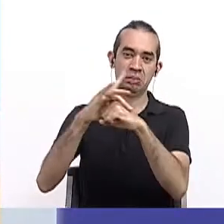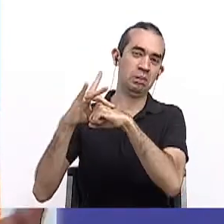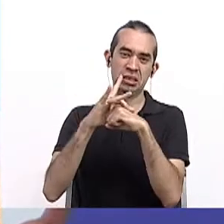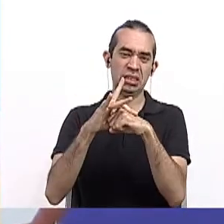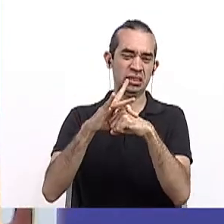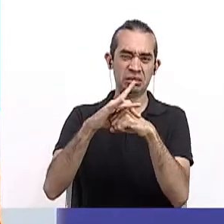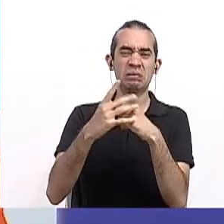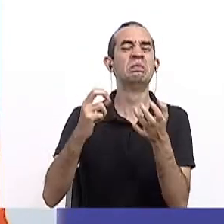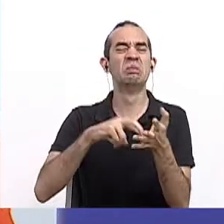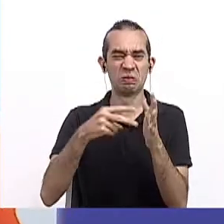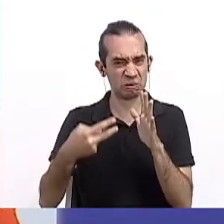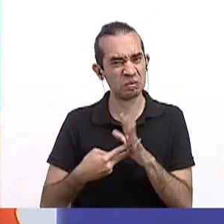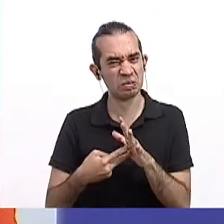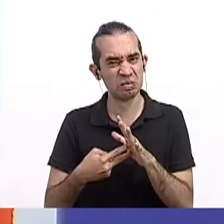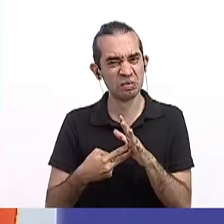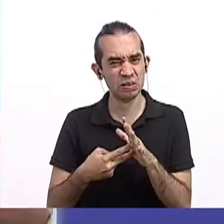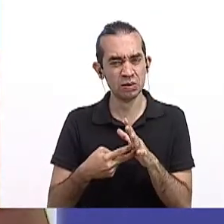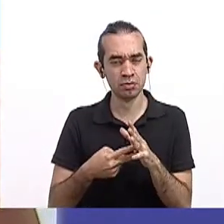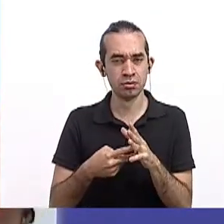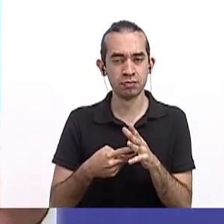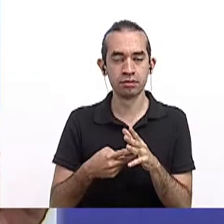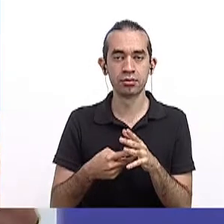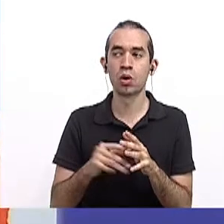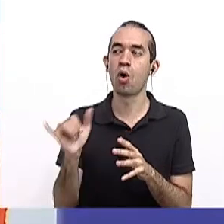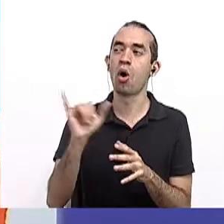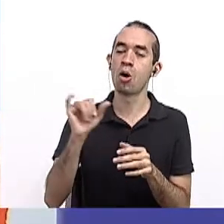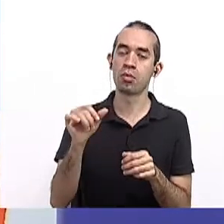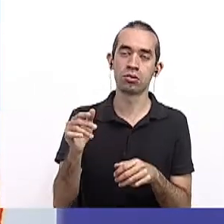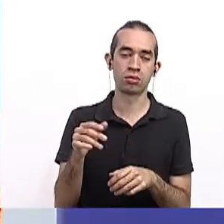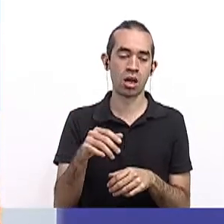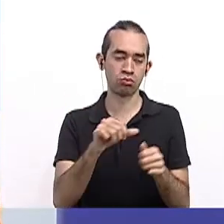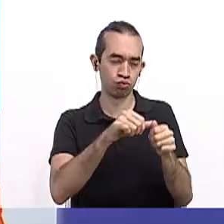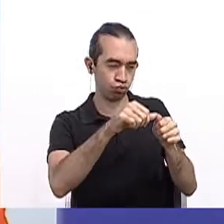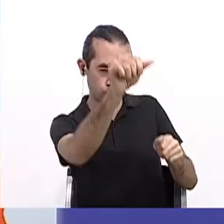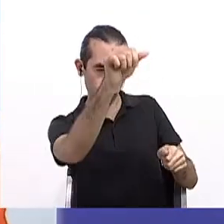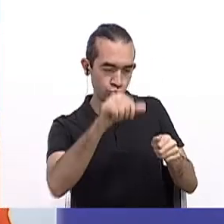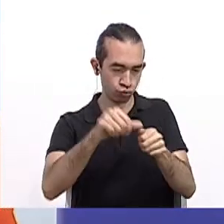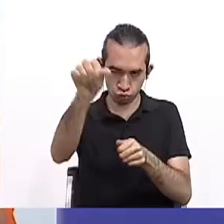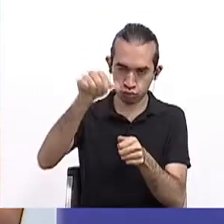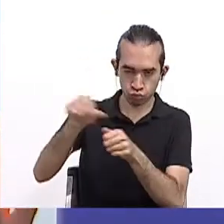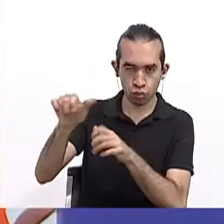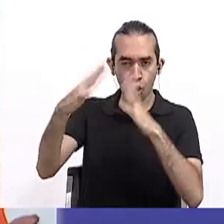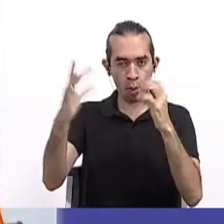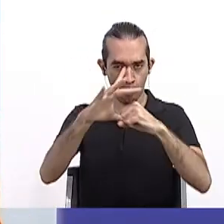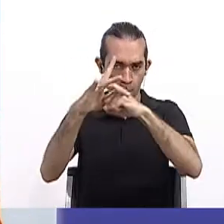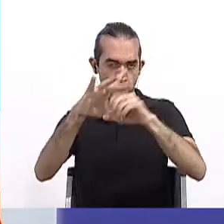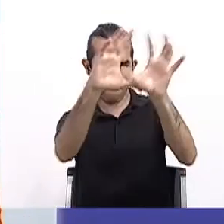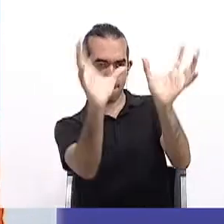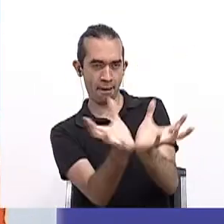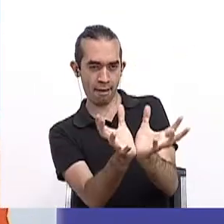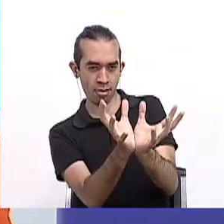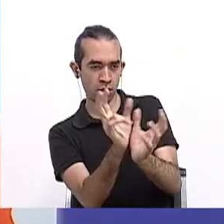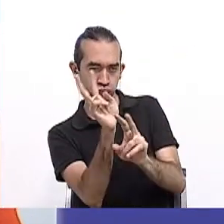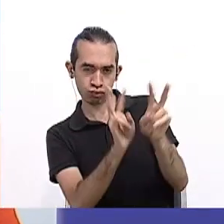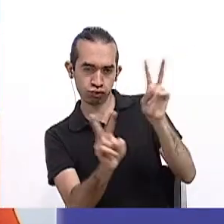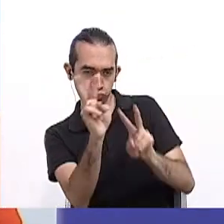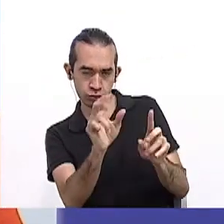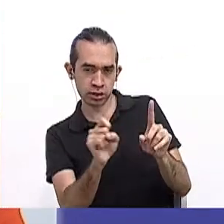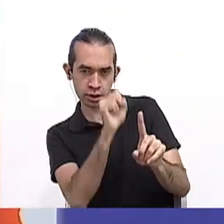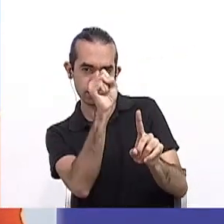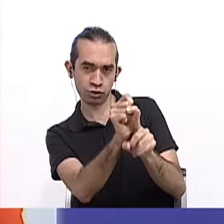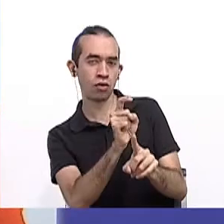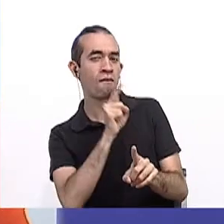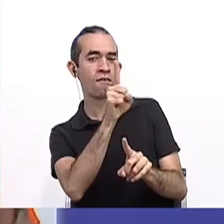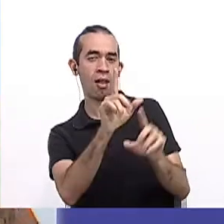fronteras planetarias lo que se hace es medir las condiciones planetarias, se monitorean las situaciones reales